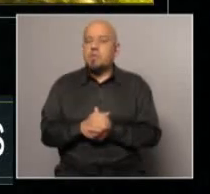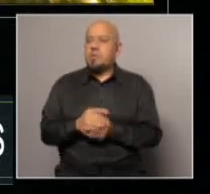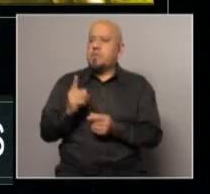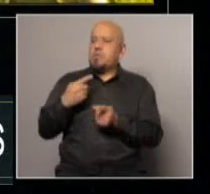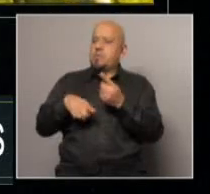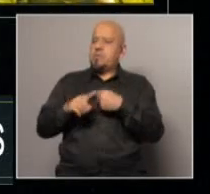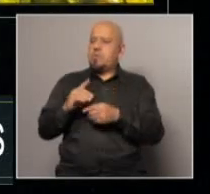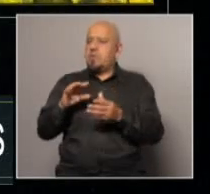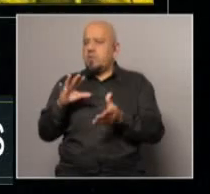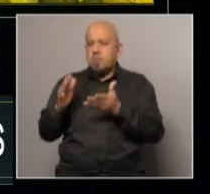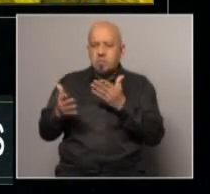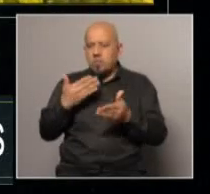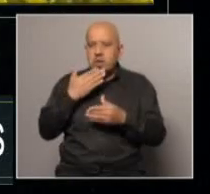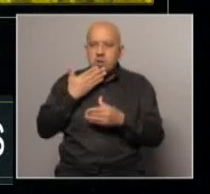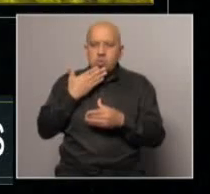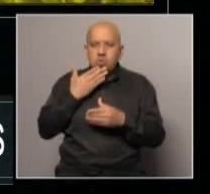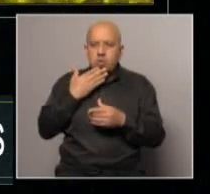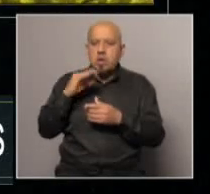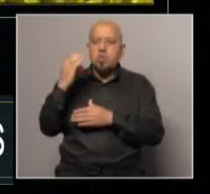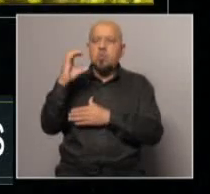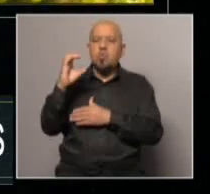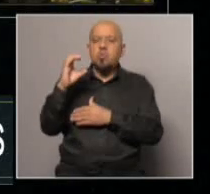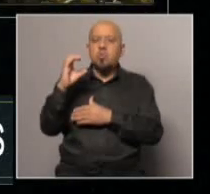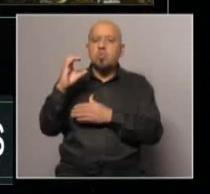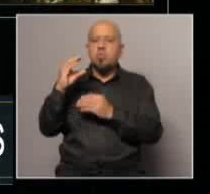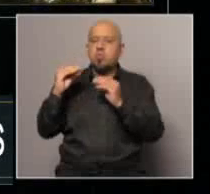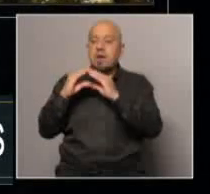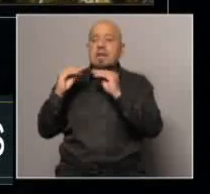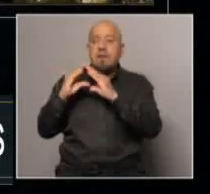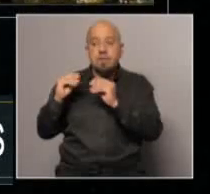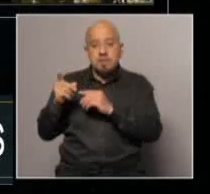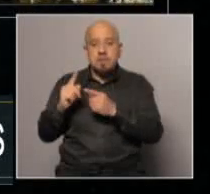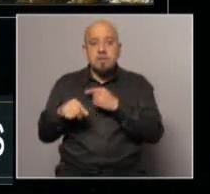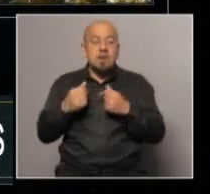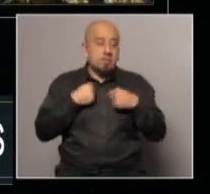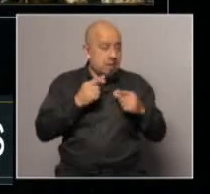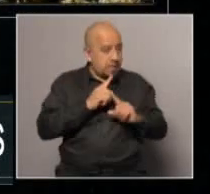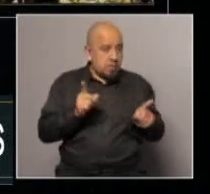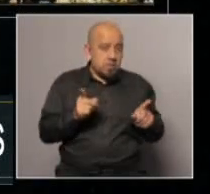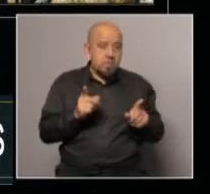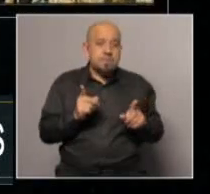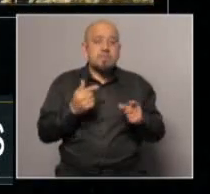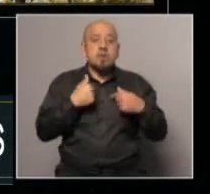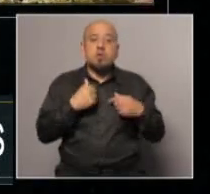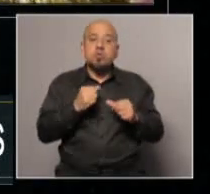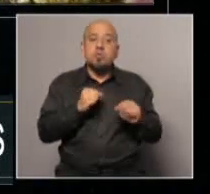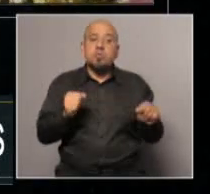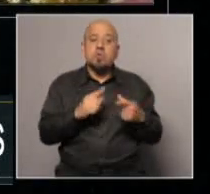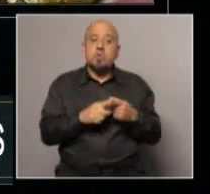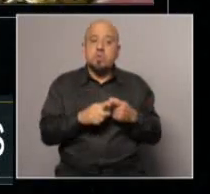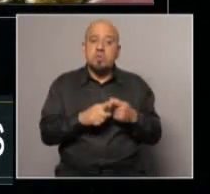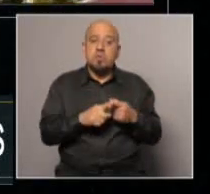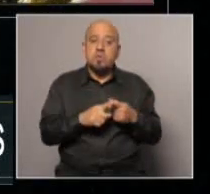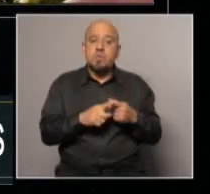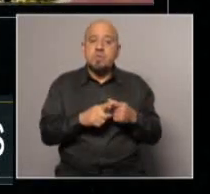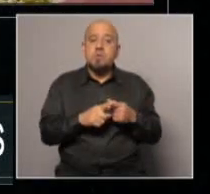planteado una sombra de duda hacia los clubes canábicos? No, para mí no queda, pero en todo caso, yo no quiero decir, yo no pongo las manos en el fuego porque